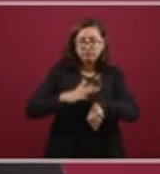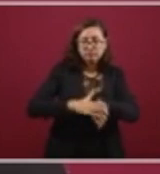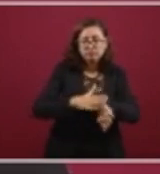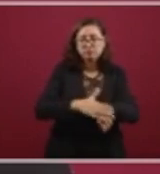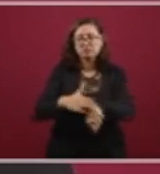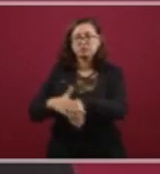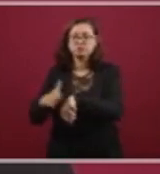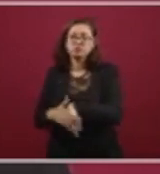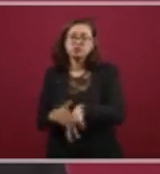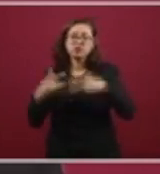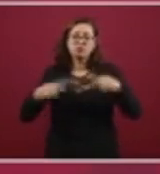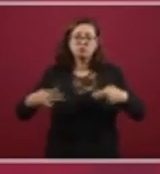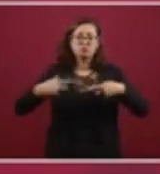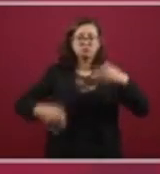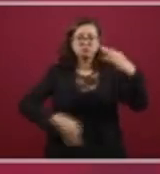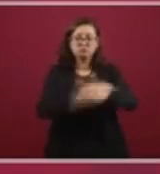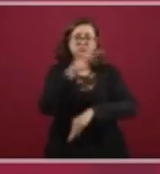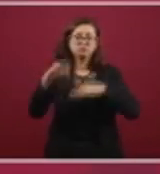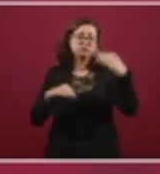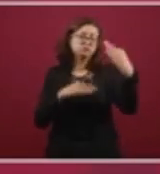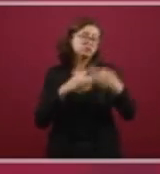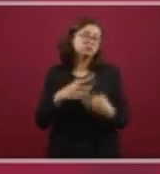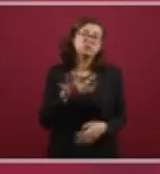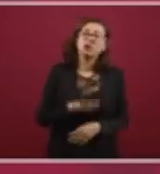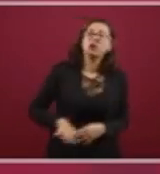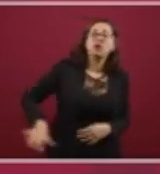a toda la población.